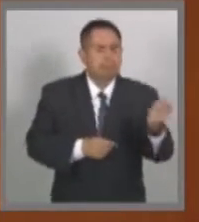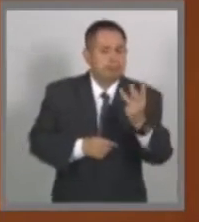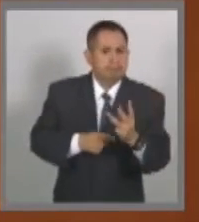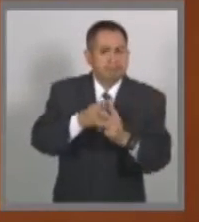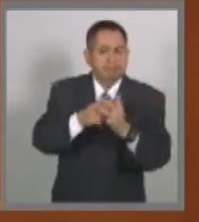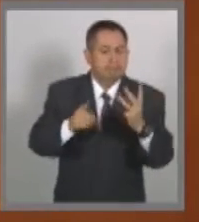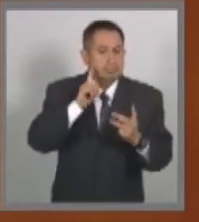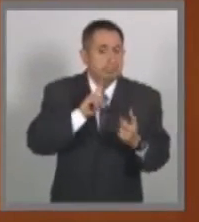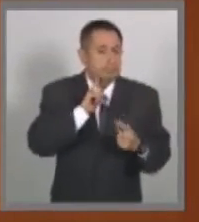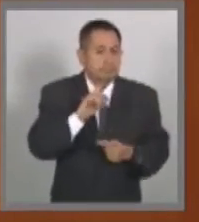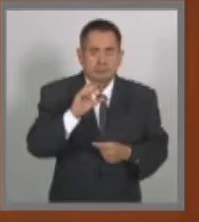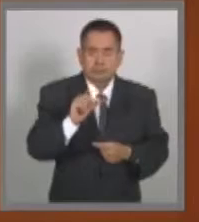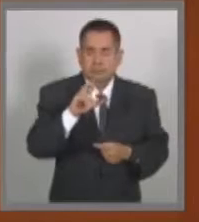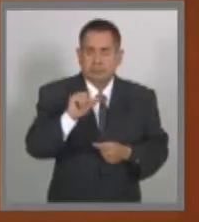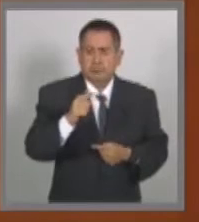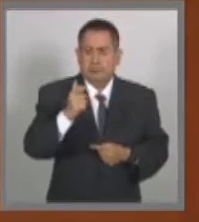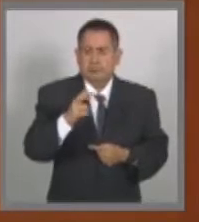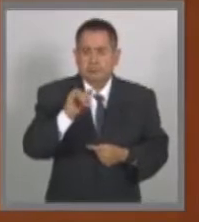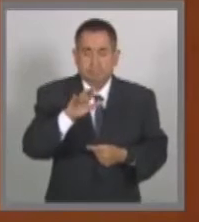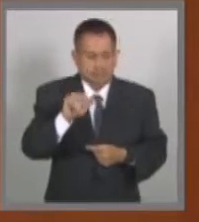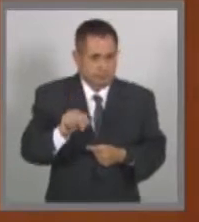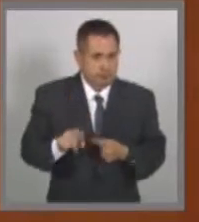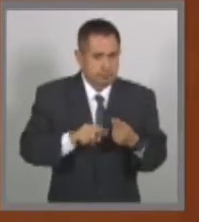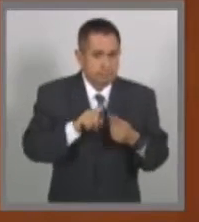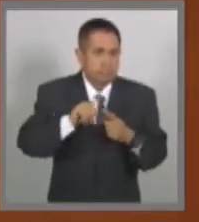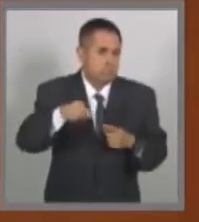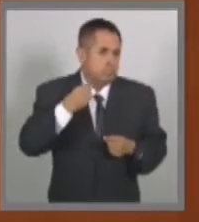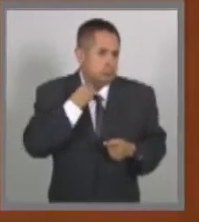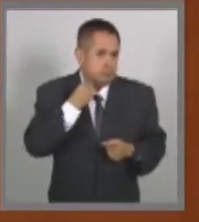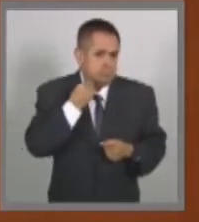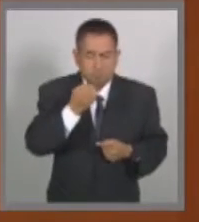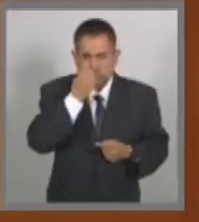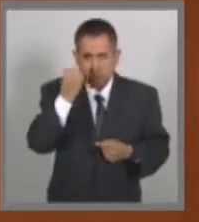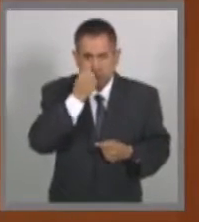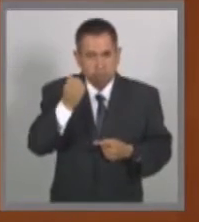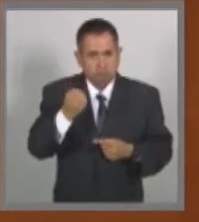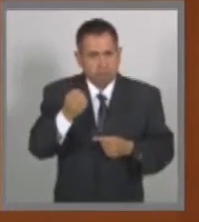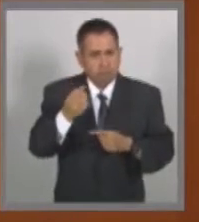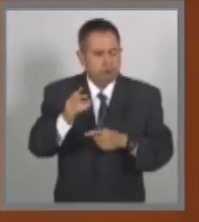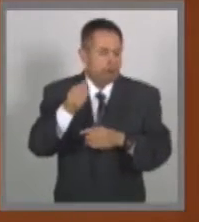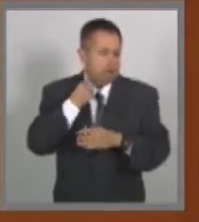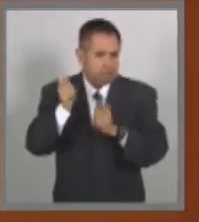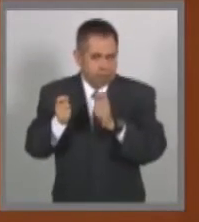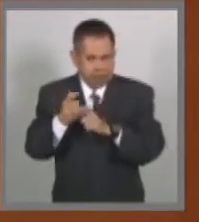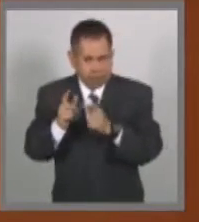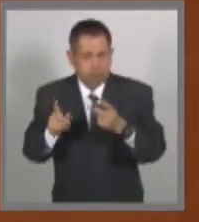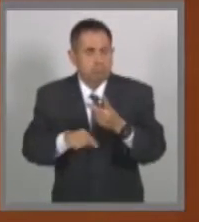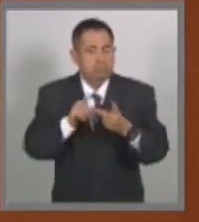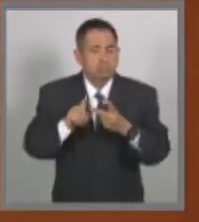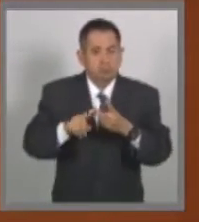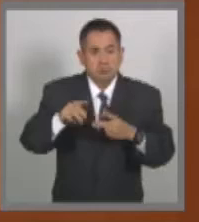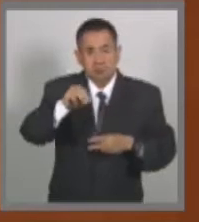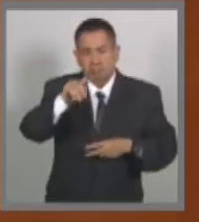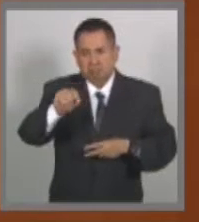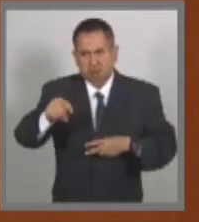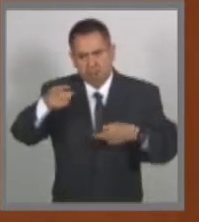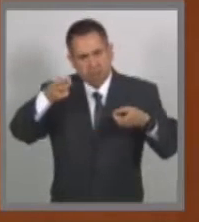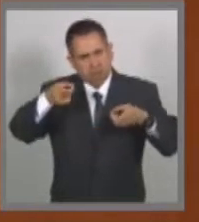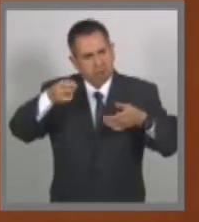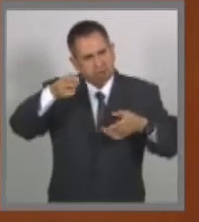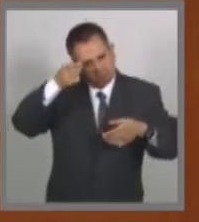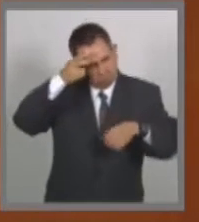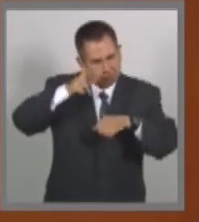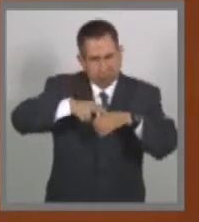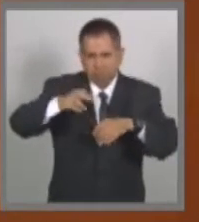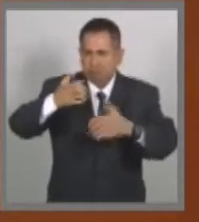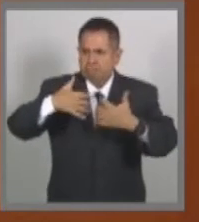la ciudadana Carla Gabriela González Rodríguez, es abogada de la Escuela Libre de Derecho y cuenta con una maestría en Dirección de Empresas para Ejecutivos